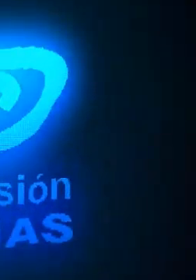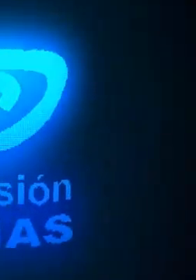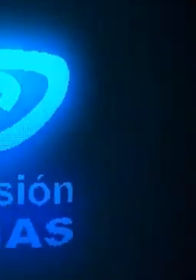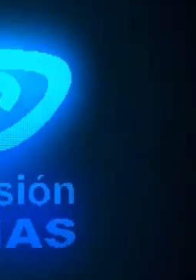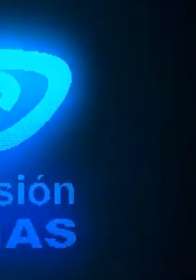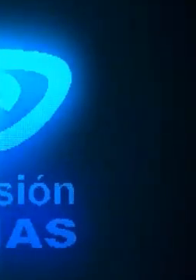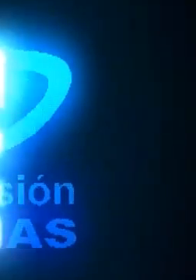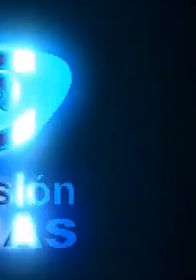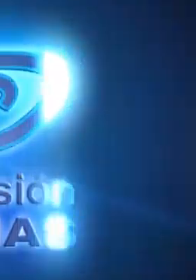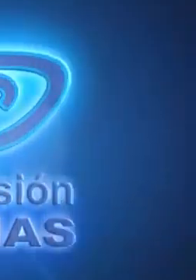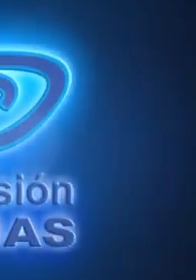¡Gracias!